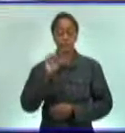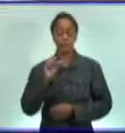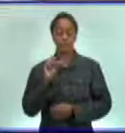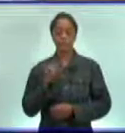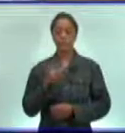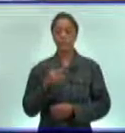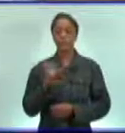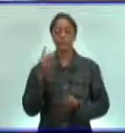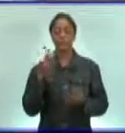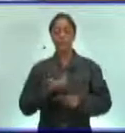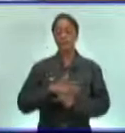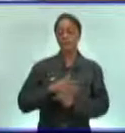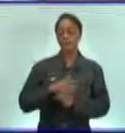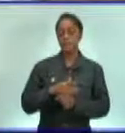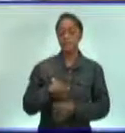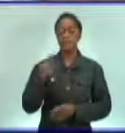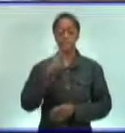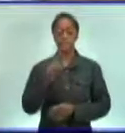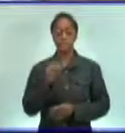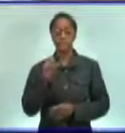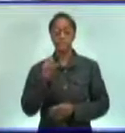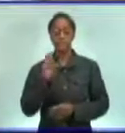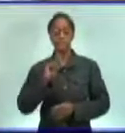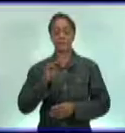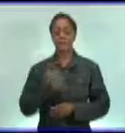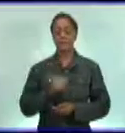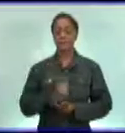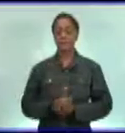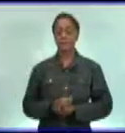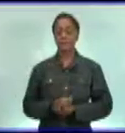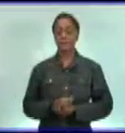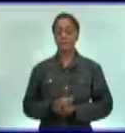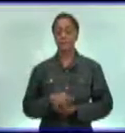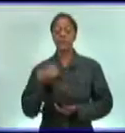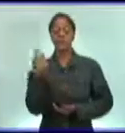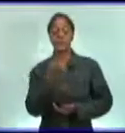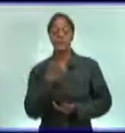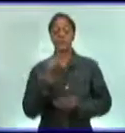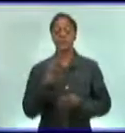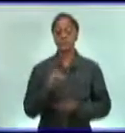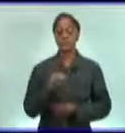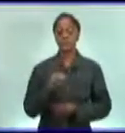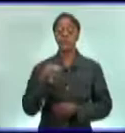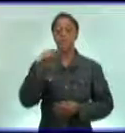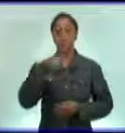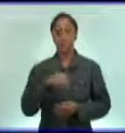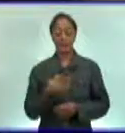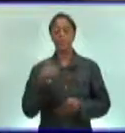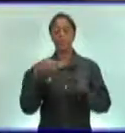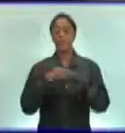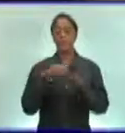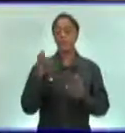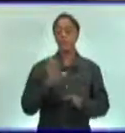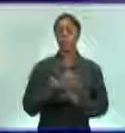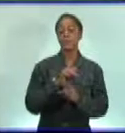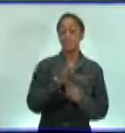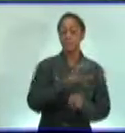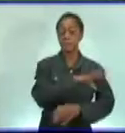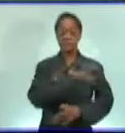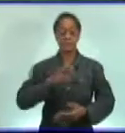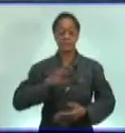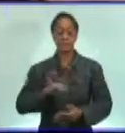esta diversidad y unidad de la que estamos hablando. En nuestro planeta existen millones de especies de